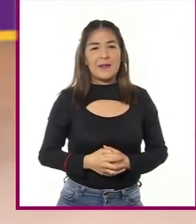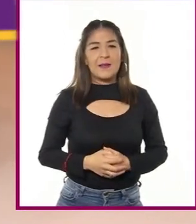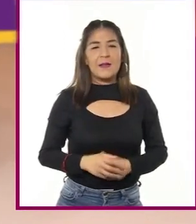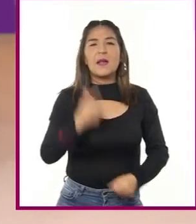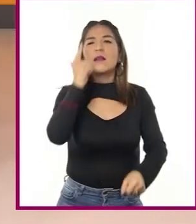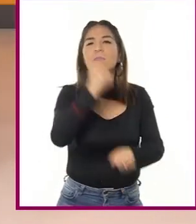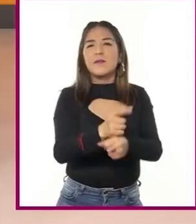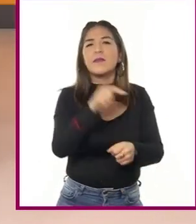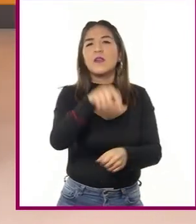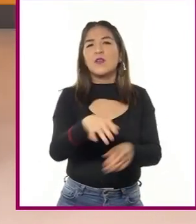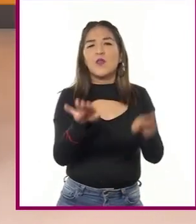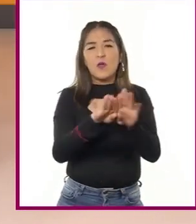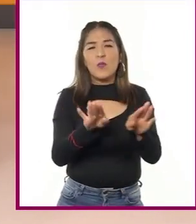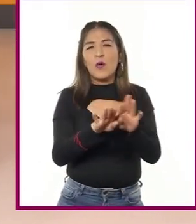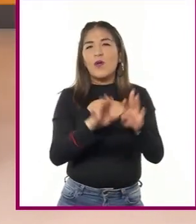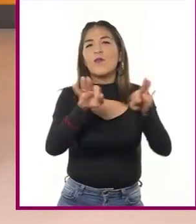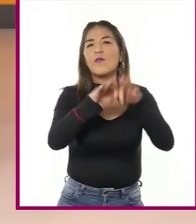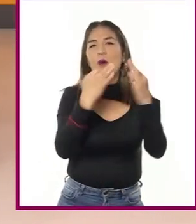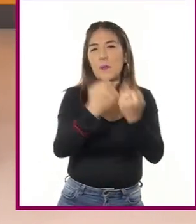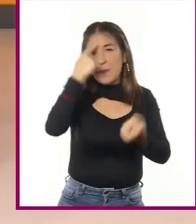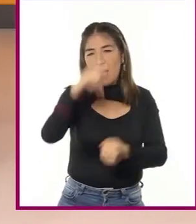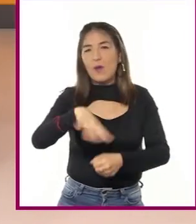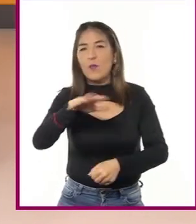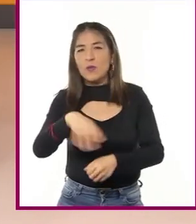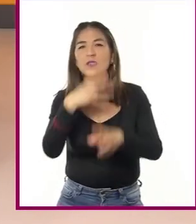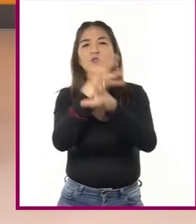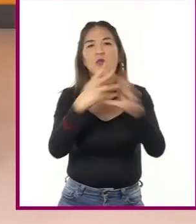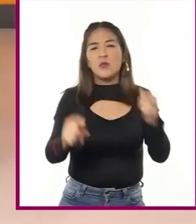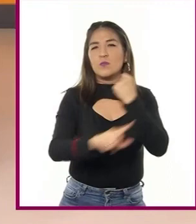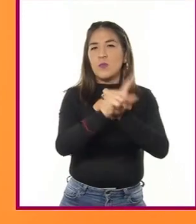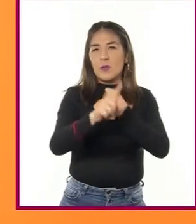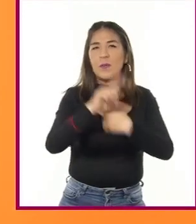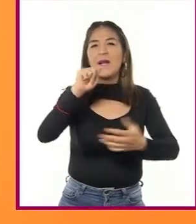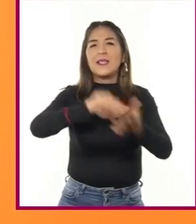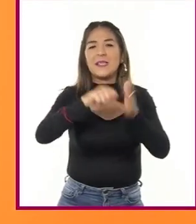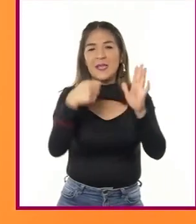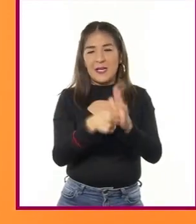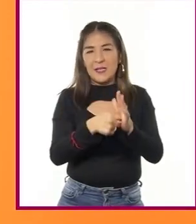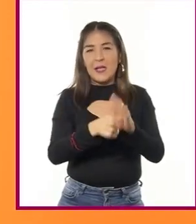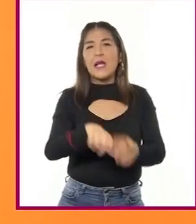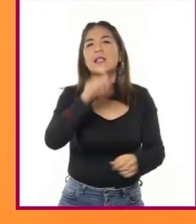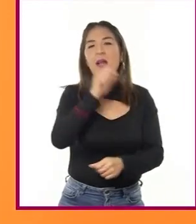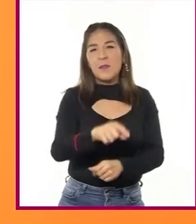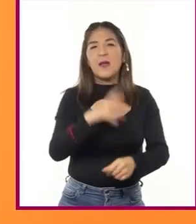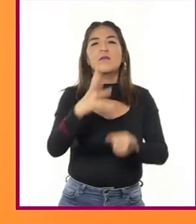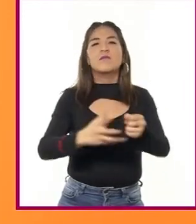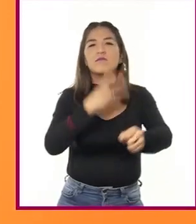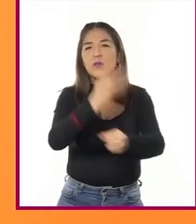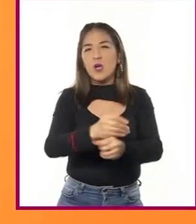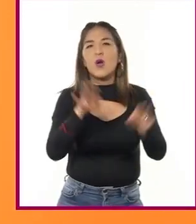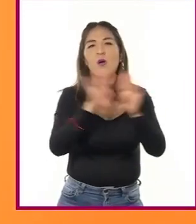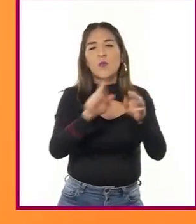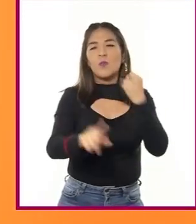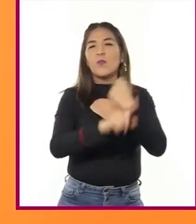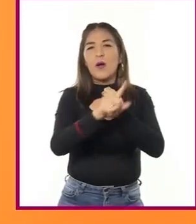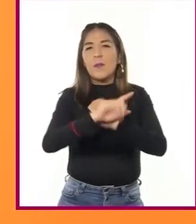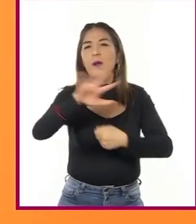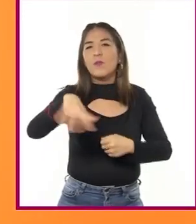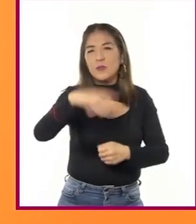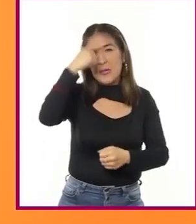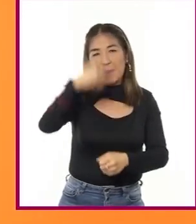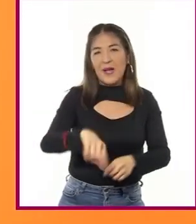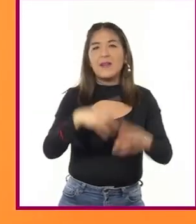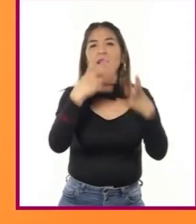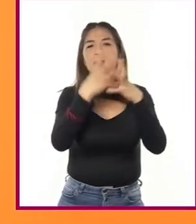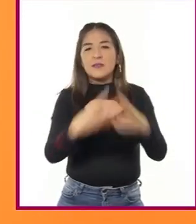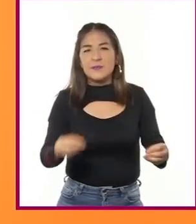Identificamos fuentes para la búsqueda de alternativas de solución al problema técnico. Planteamos estrategias de búsqueda en fuentes